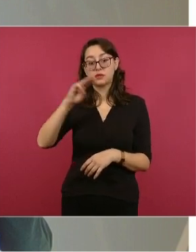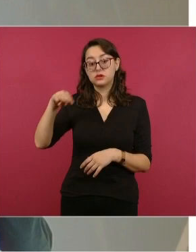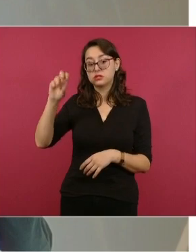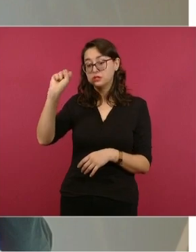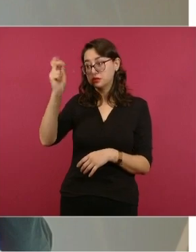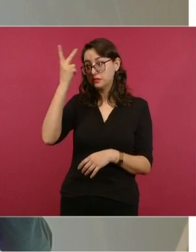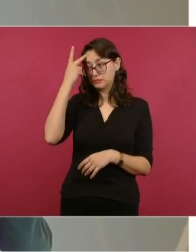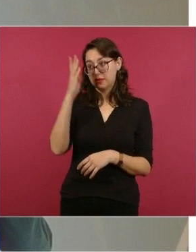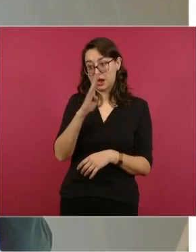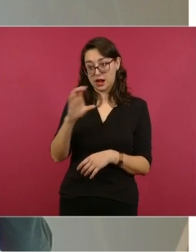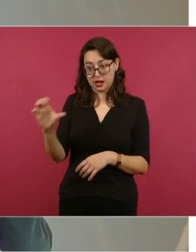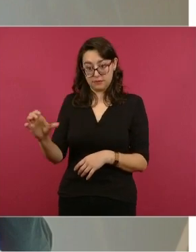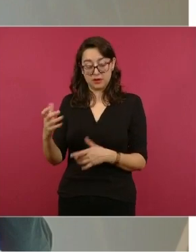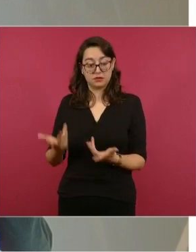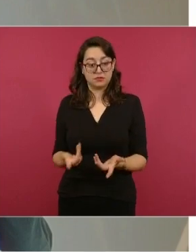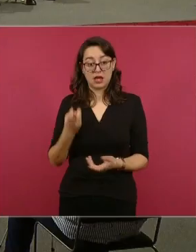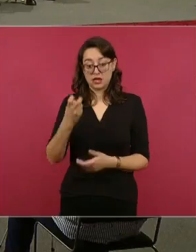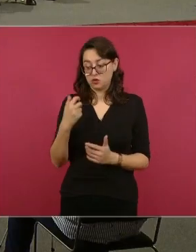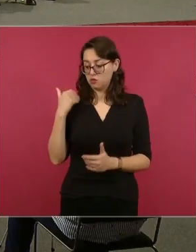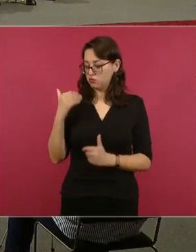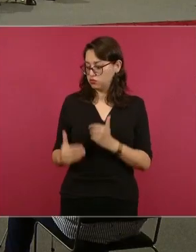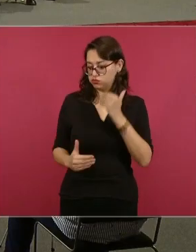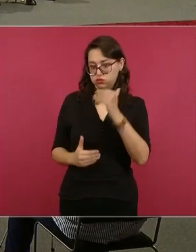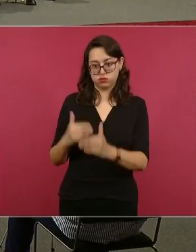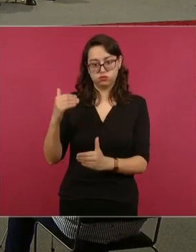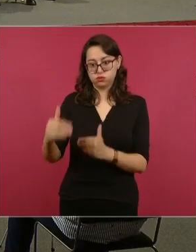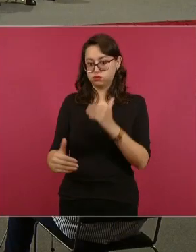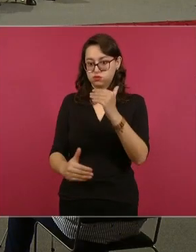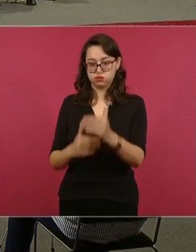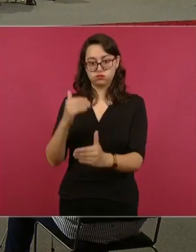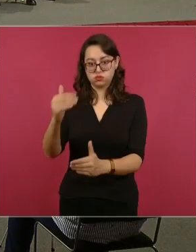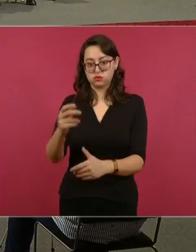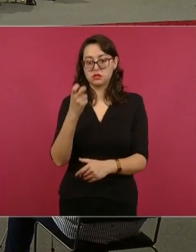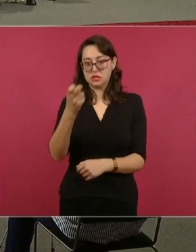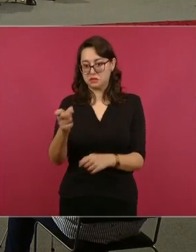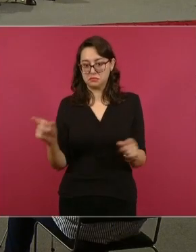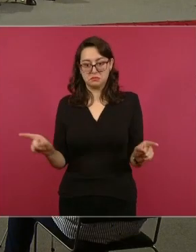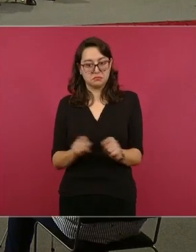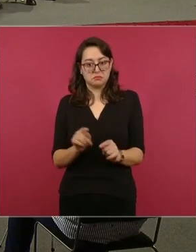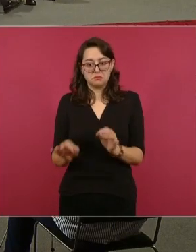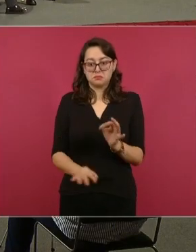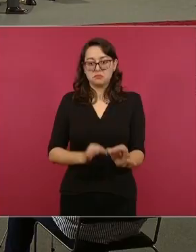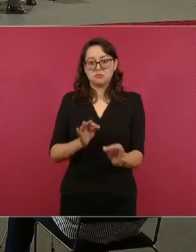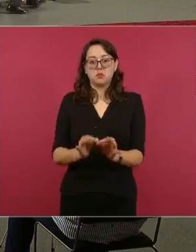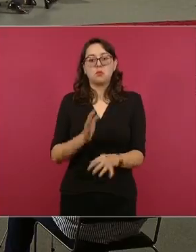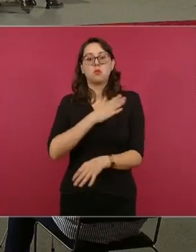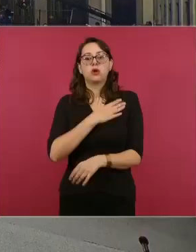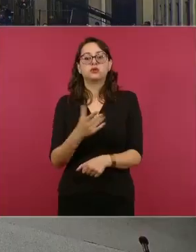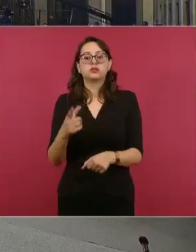y Baja California. Secretaria, es mi reporte del día de hoy. Muchas gracias y buenos días.